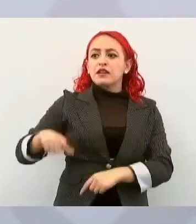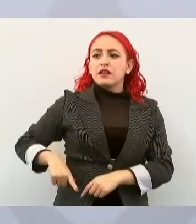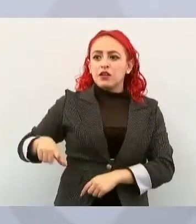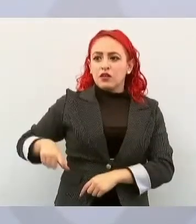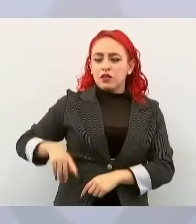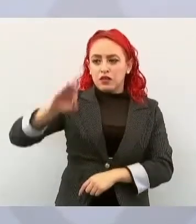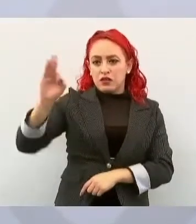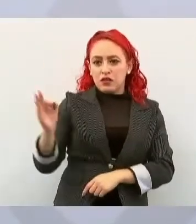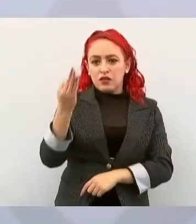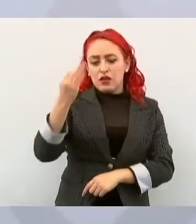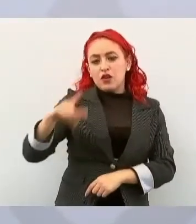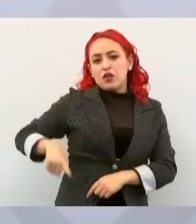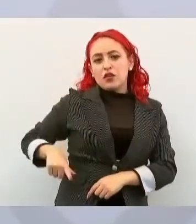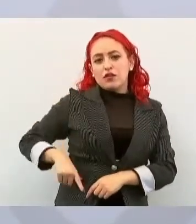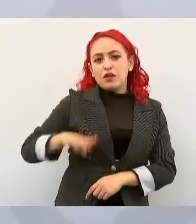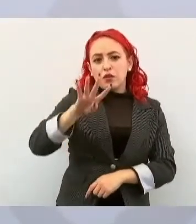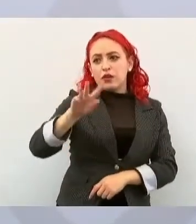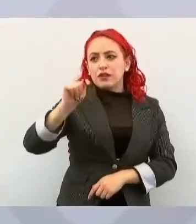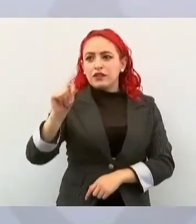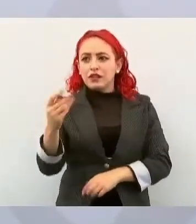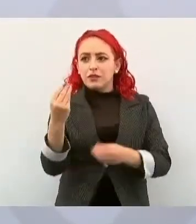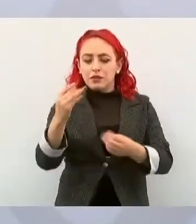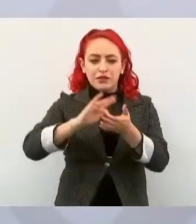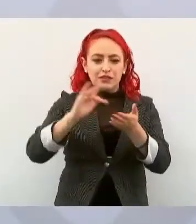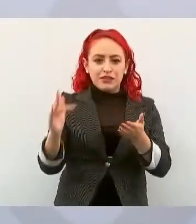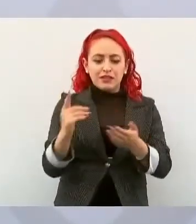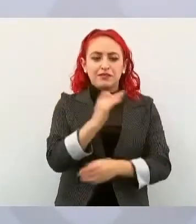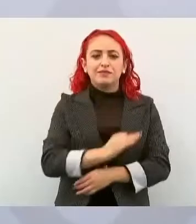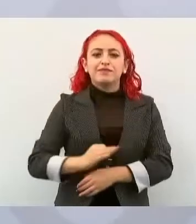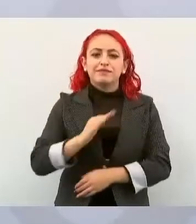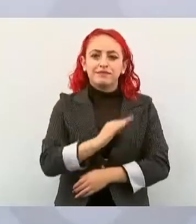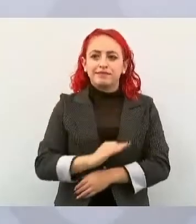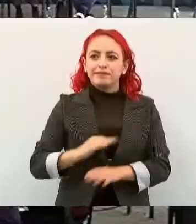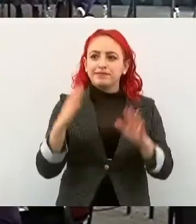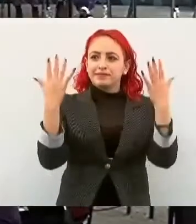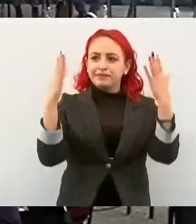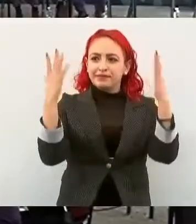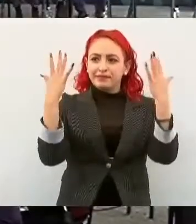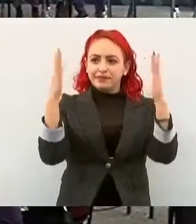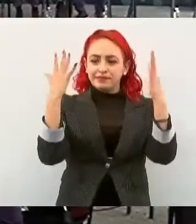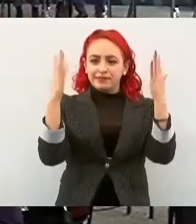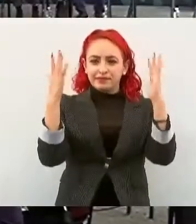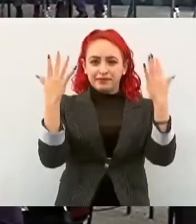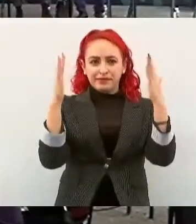de la Cuarta Transformación. Muchas gracias y enhorabuena.